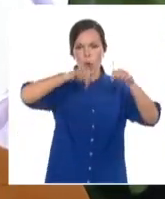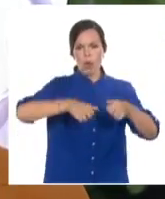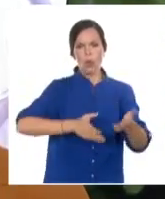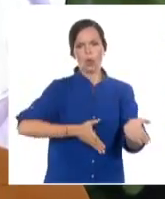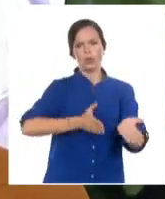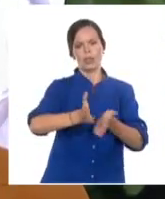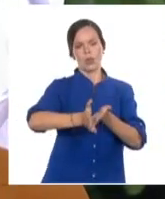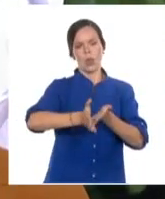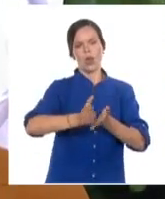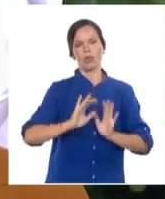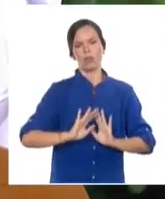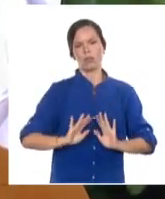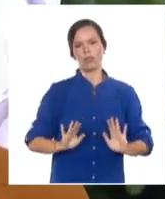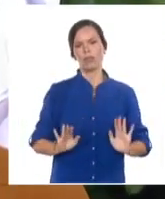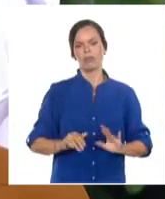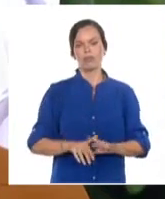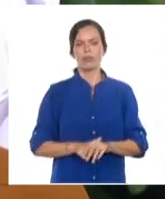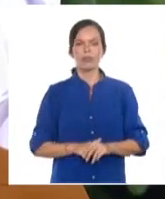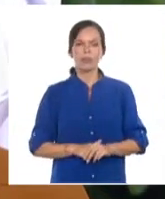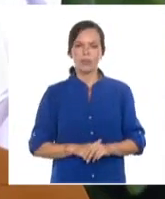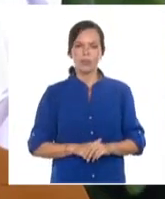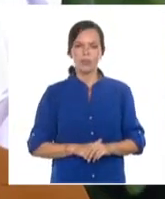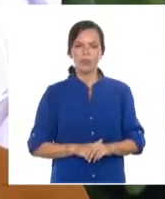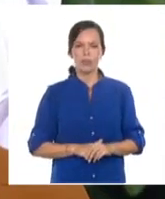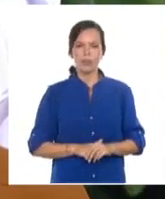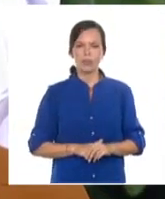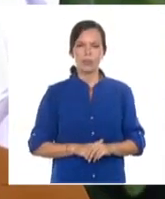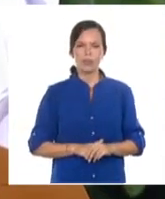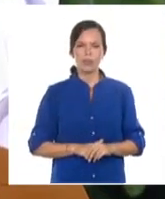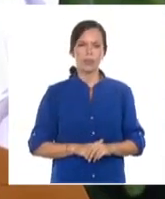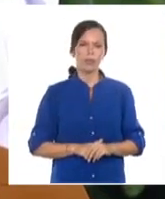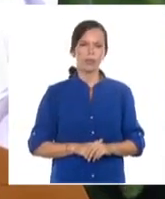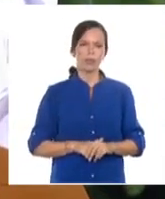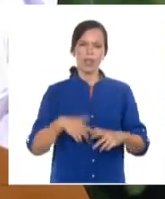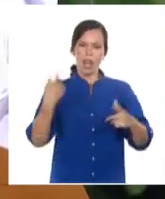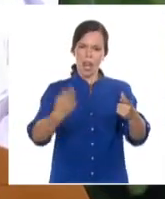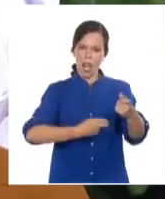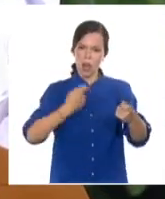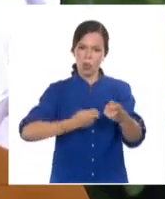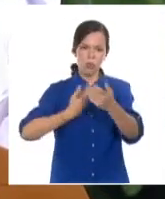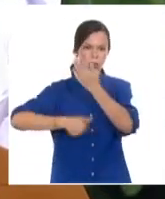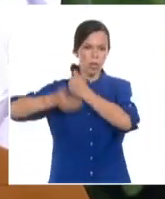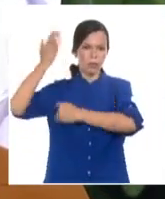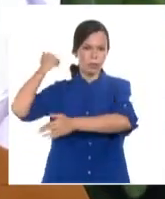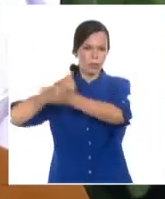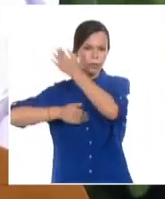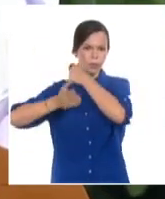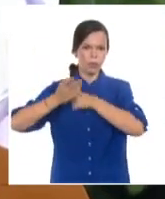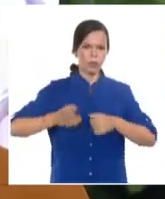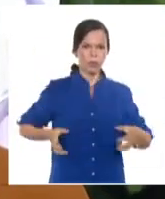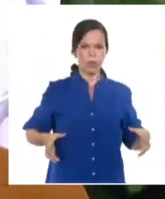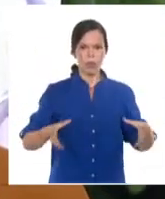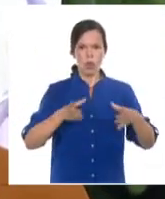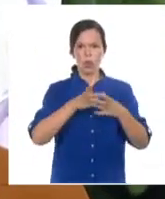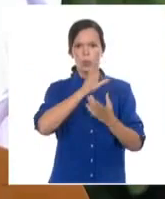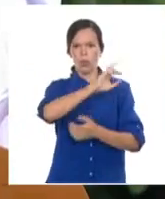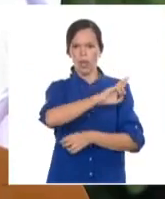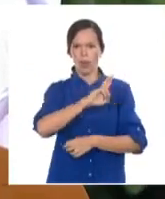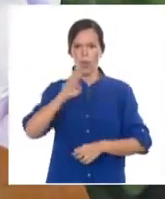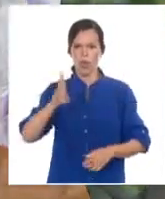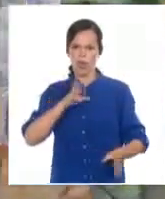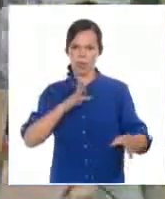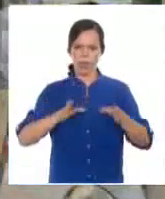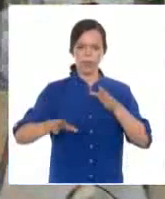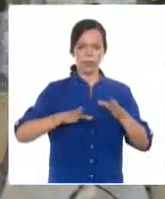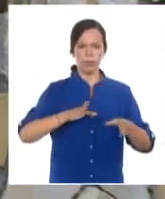cita la gesta que comenzó por aquellos años y la del ejército Rebelde a finales de la década del 50 del pasado